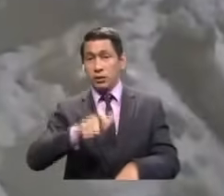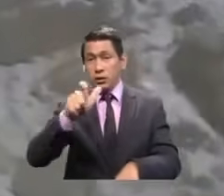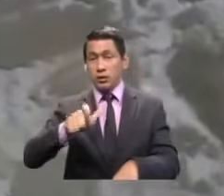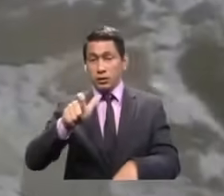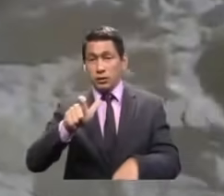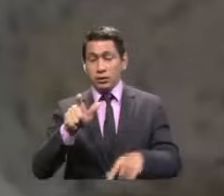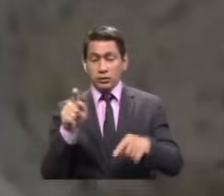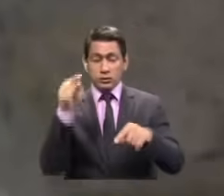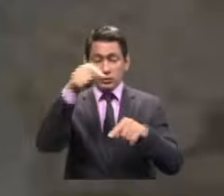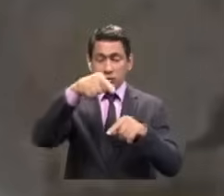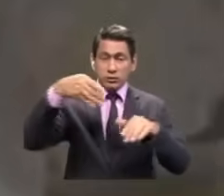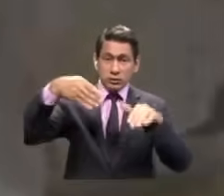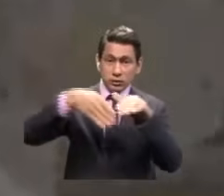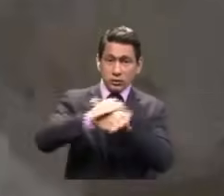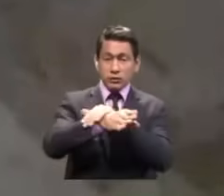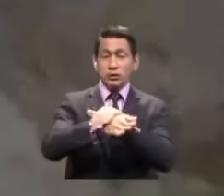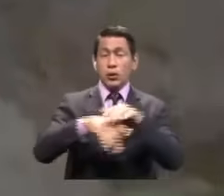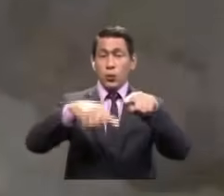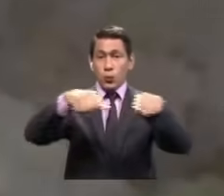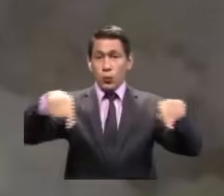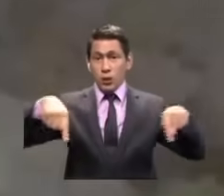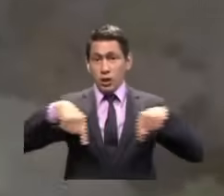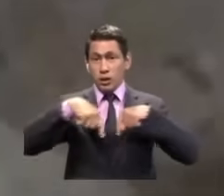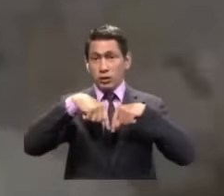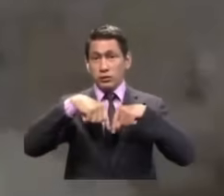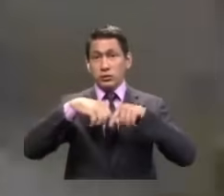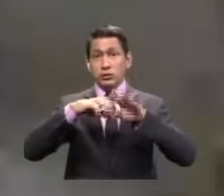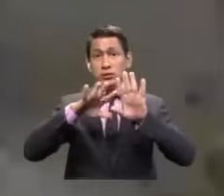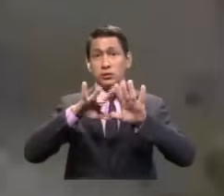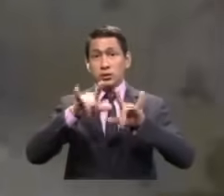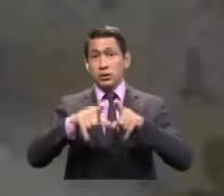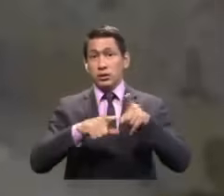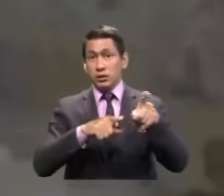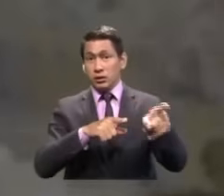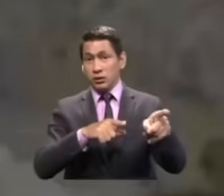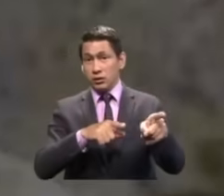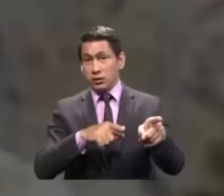de recuerdo, muestra que a vista del ojo humano